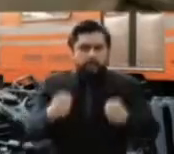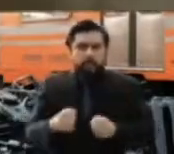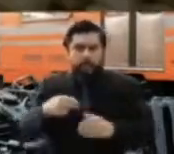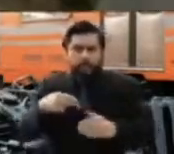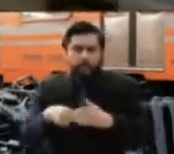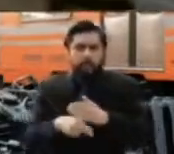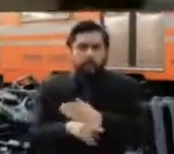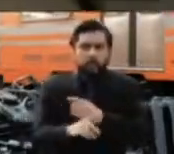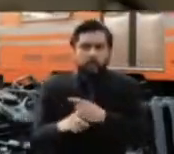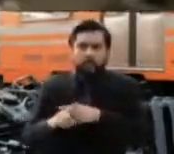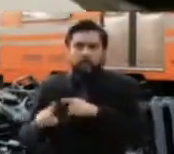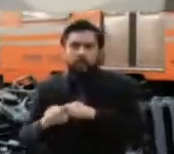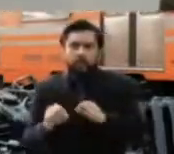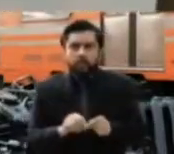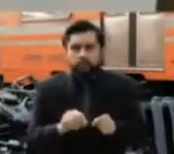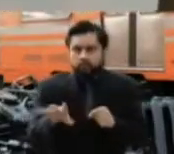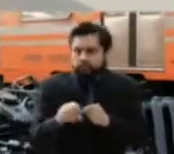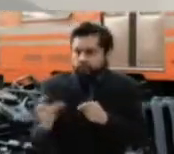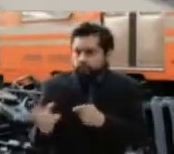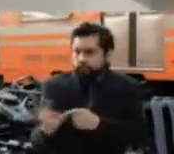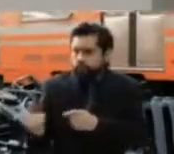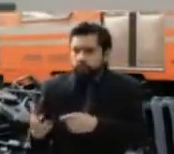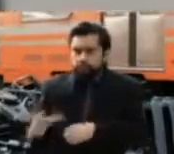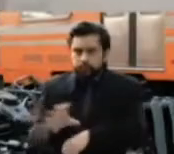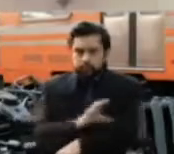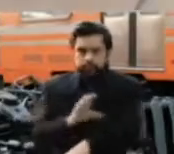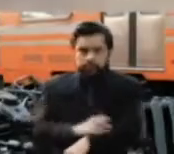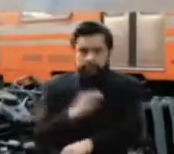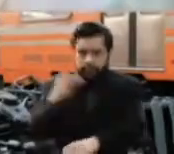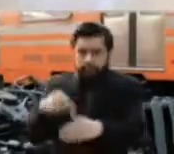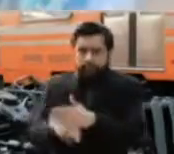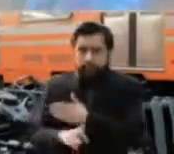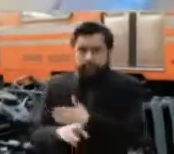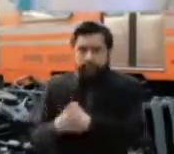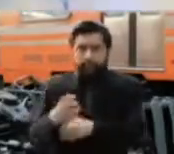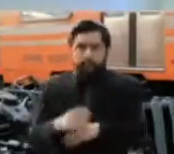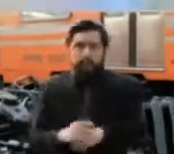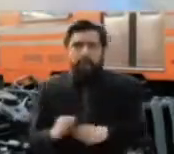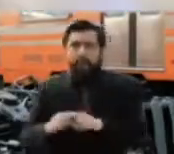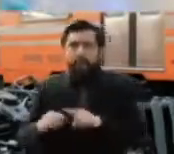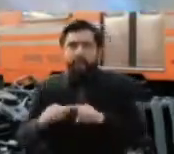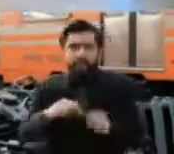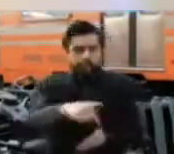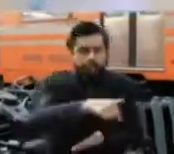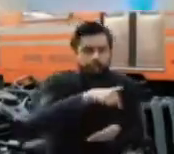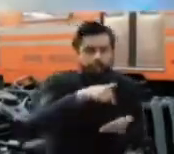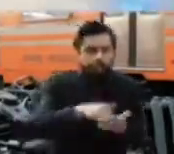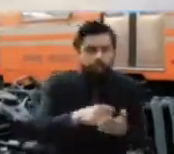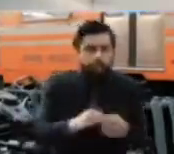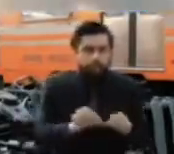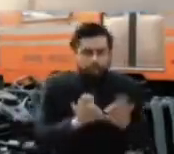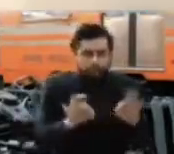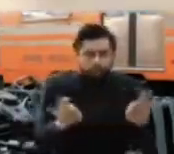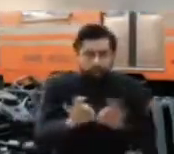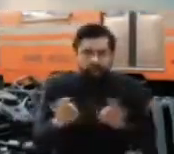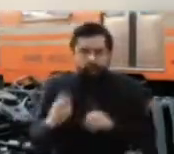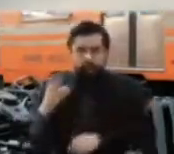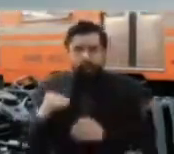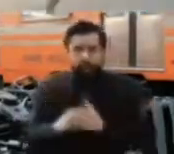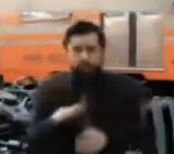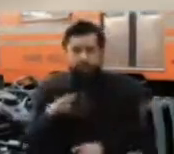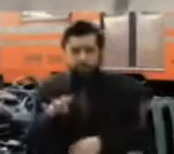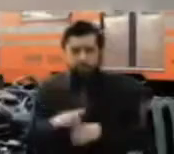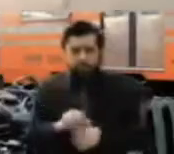la alimentación y distribución del suministro eléctrico. Las galerías de cableado planificadas en 2019 y construidas